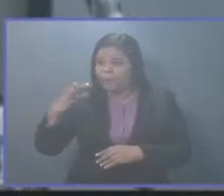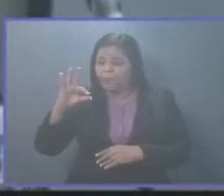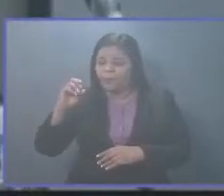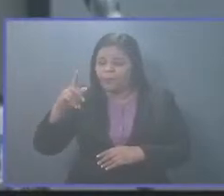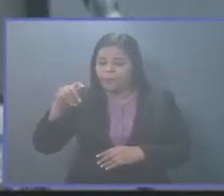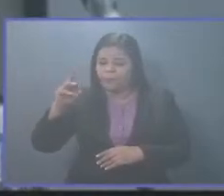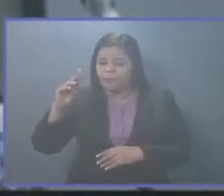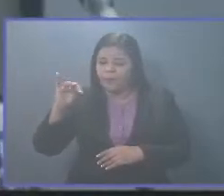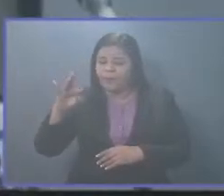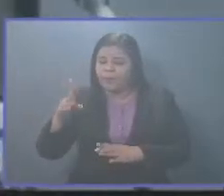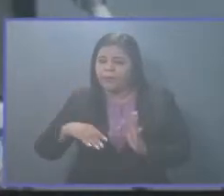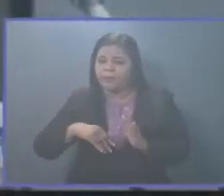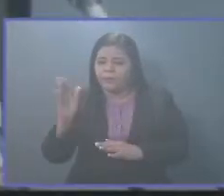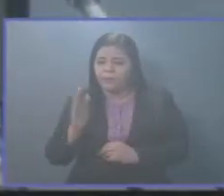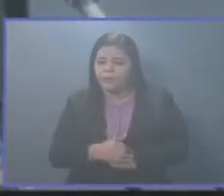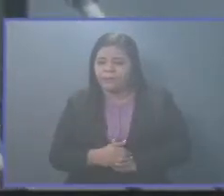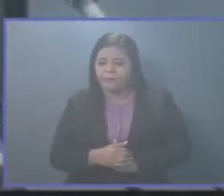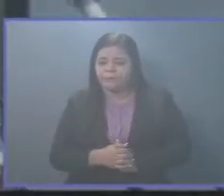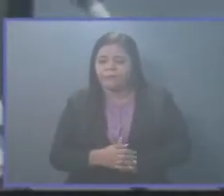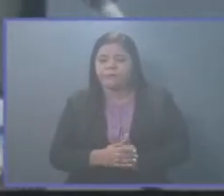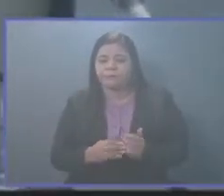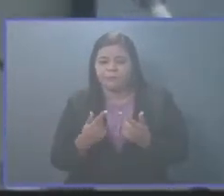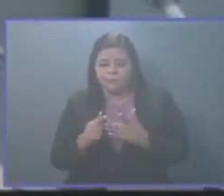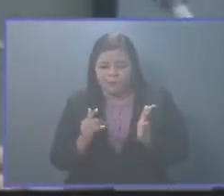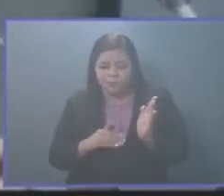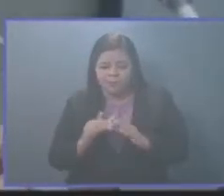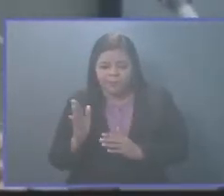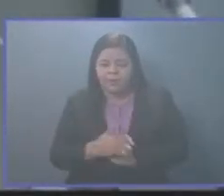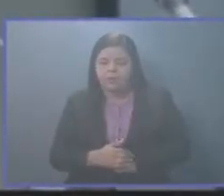ejemplo, no se cumple la LACAP.